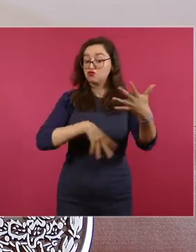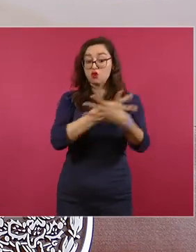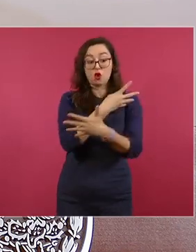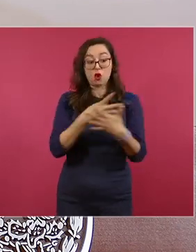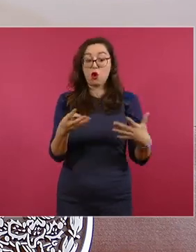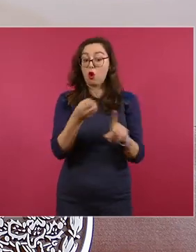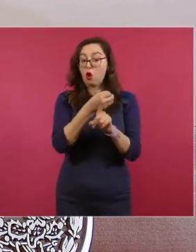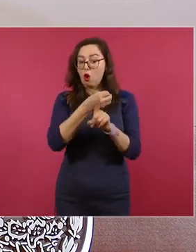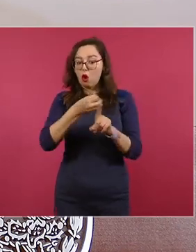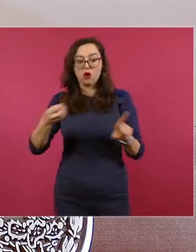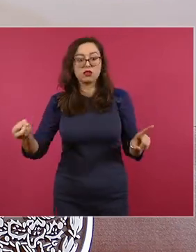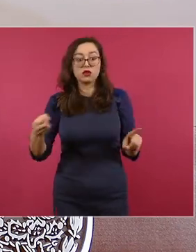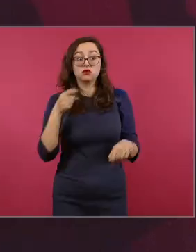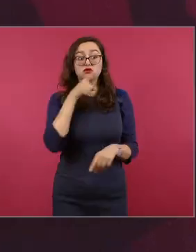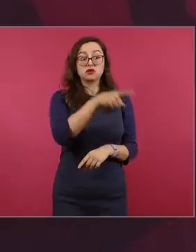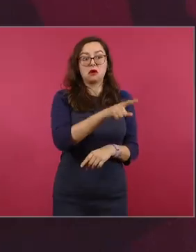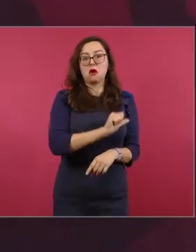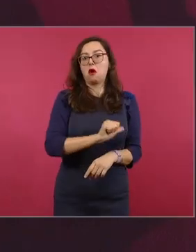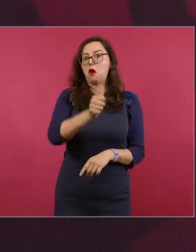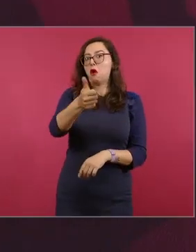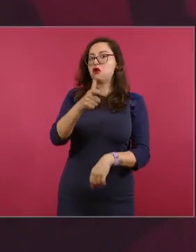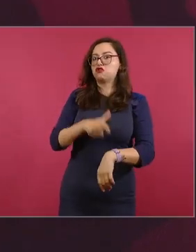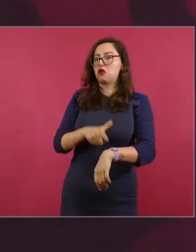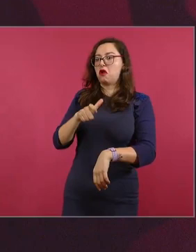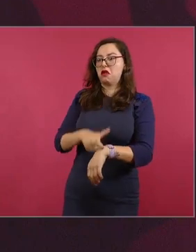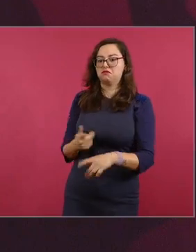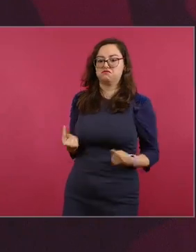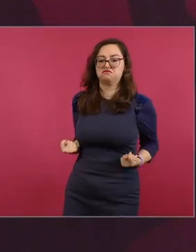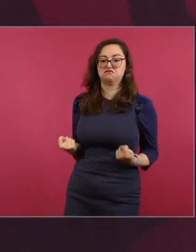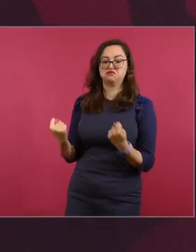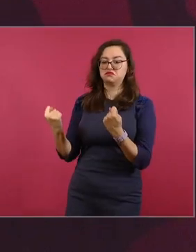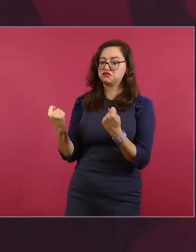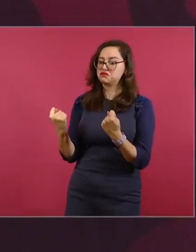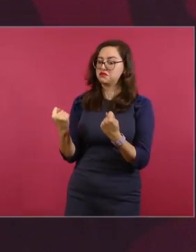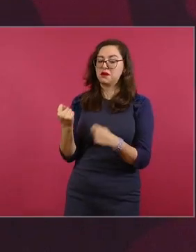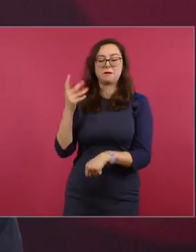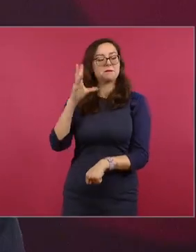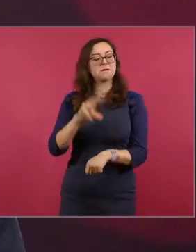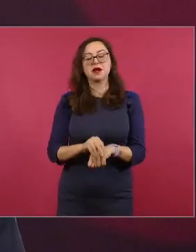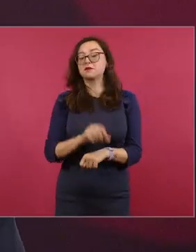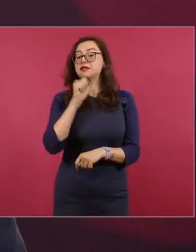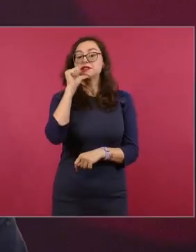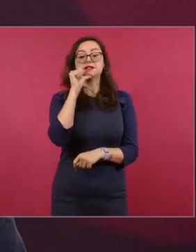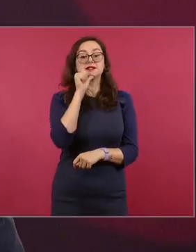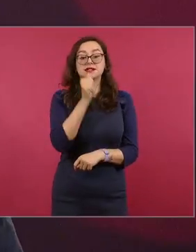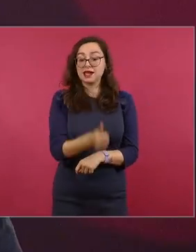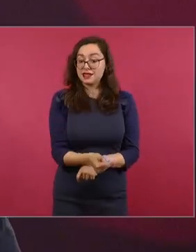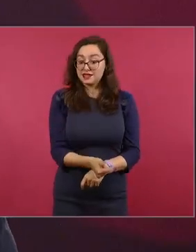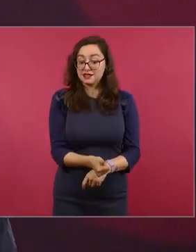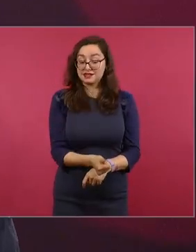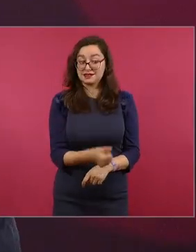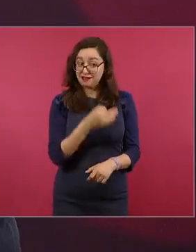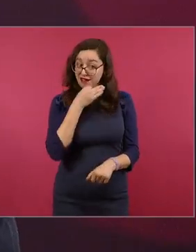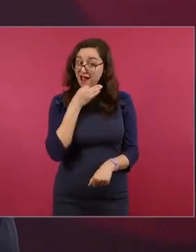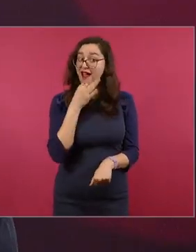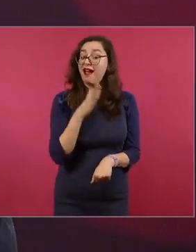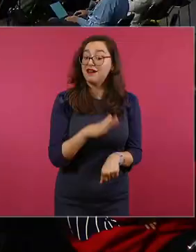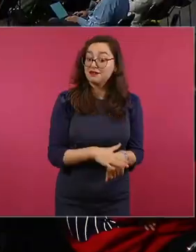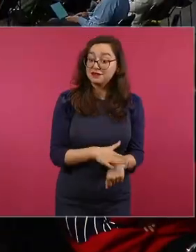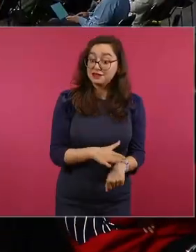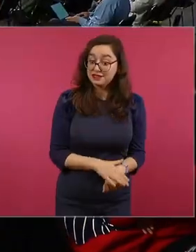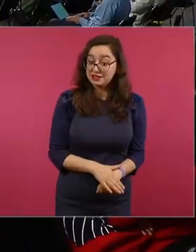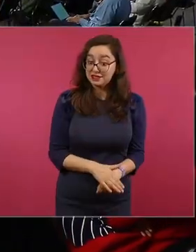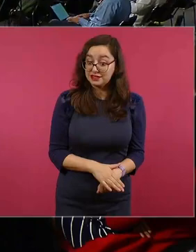no vamos a permitir que utilicen horarios ilegales fuera del horario oficial dictado por la autoridad.